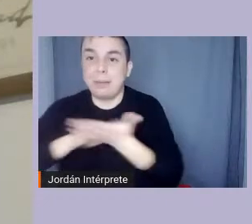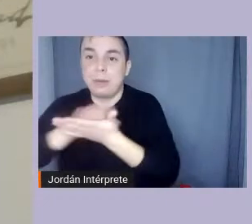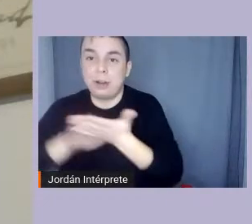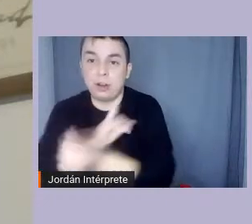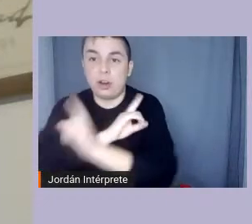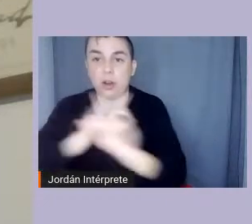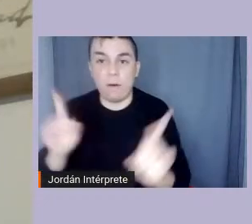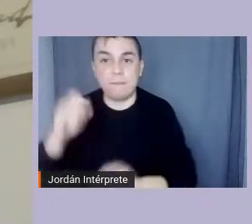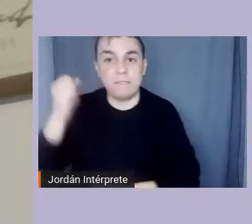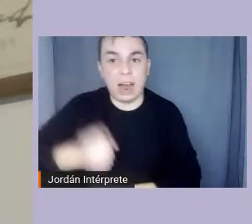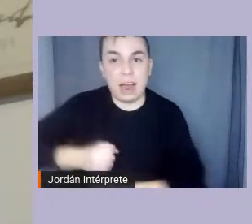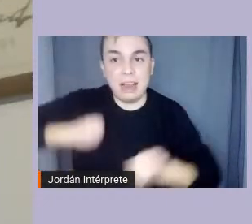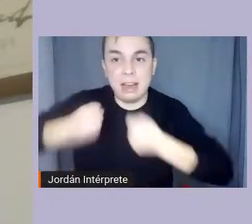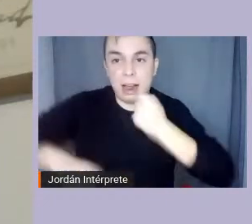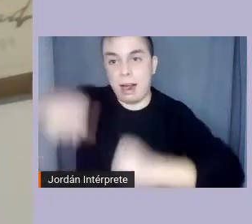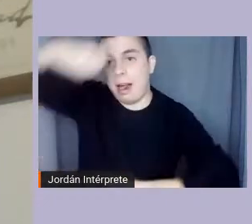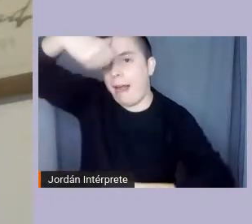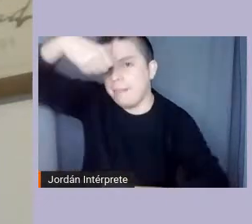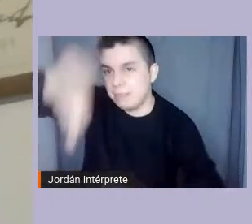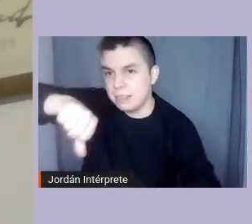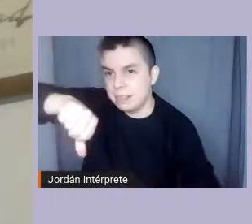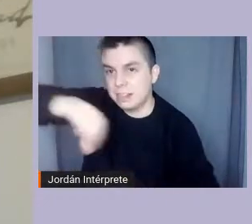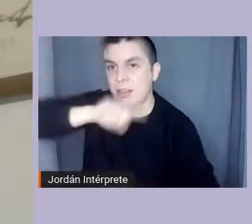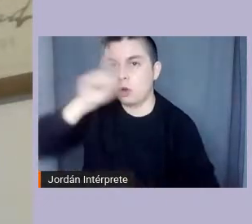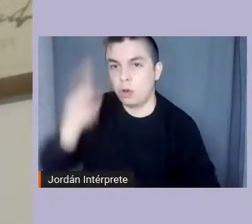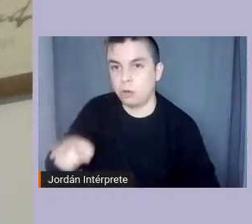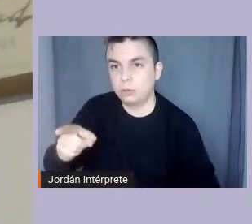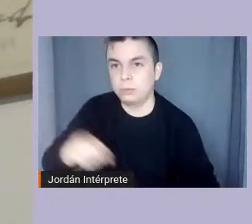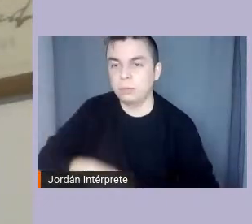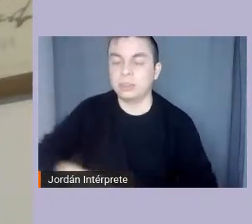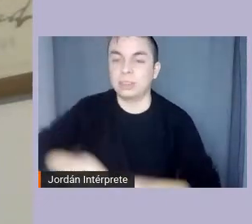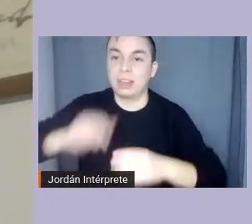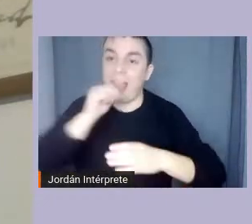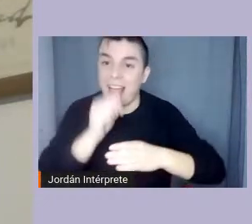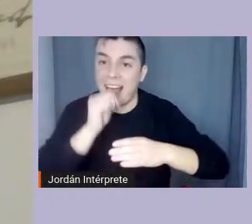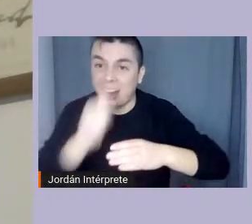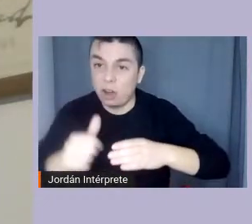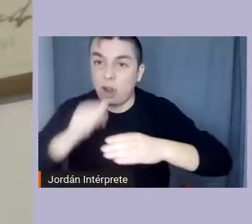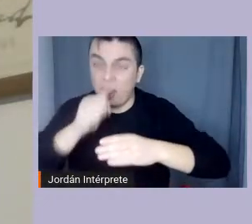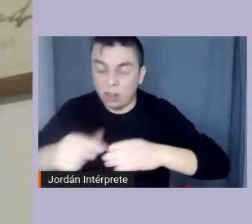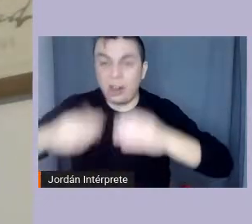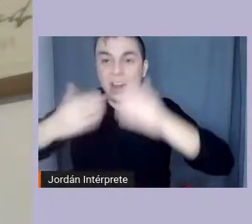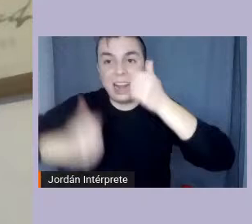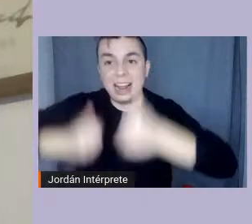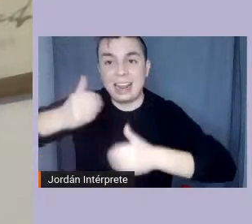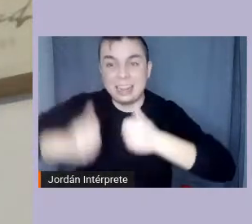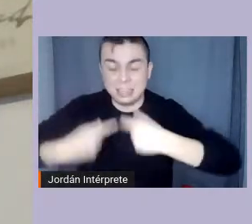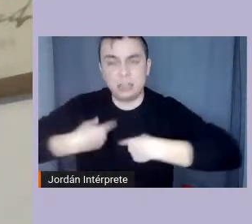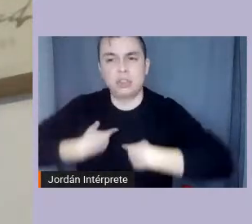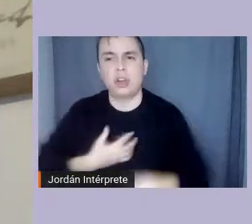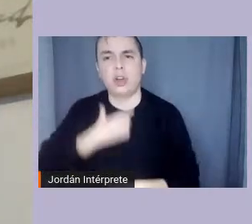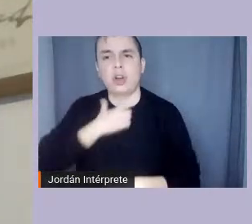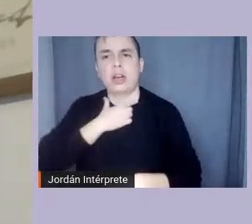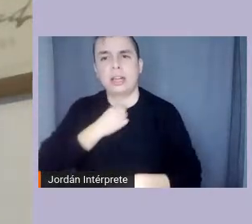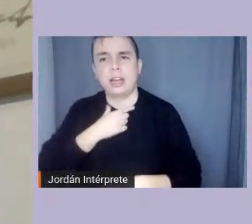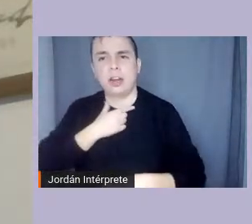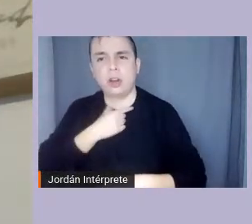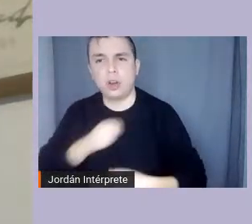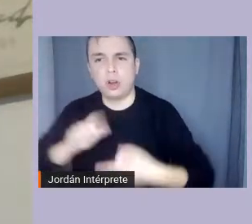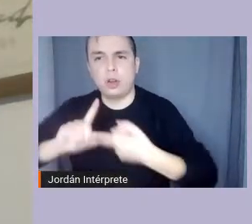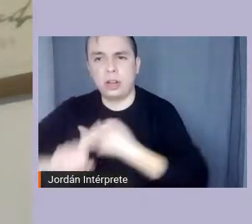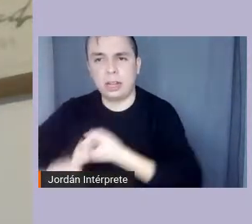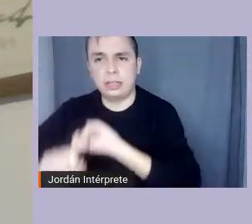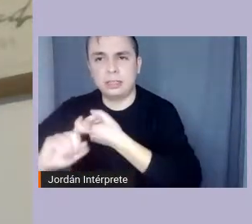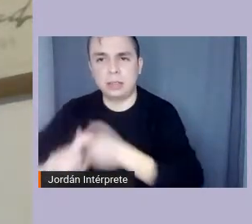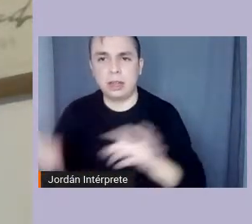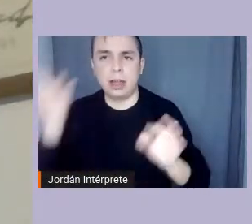si no lo baila, castigo tendrá. Arroz con leche, me quiero casar con una